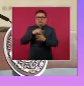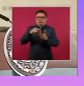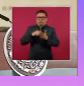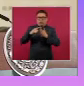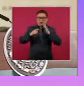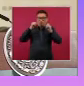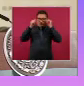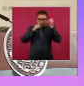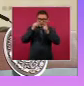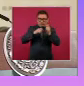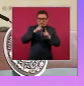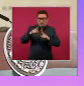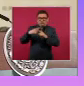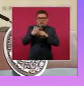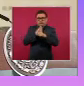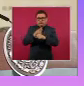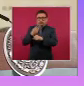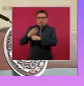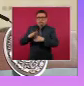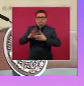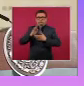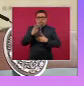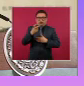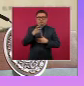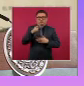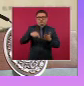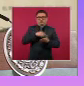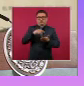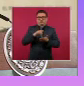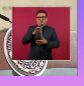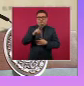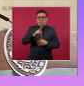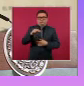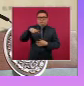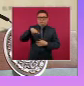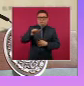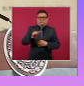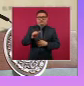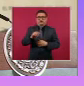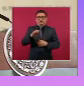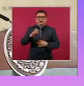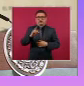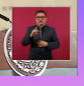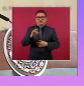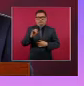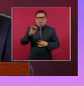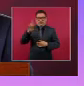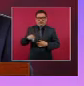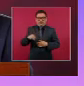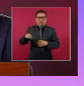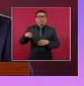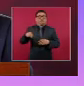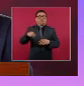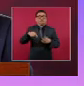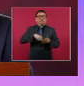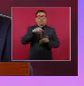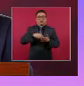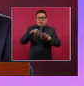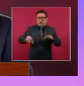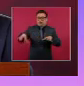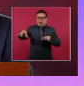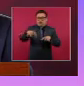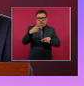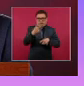arqueológicas Promesa se aplica en los sitios de Esná y Escalunquín. En estas dos